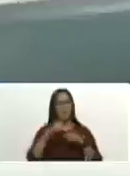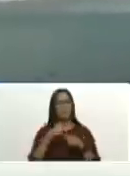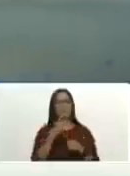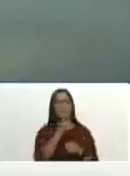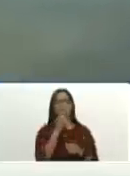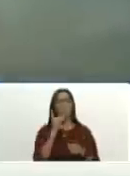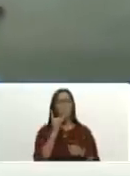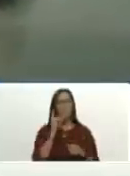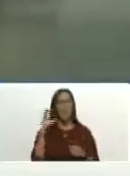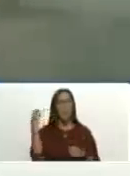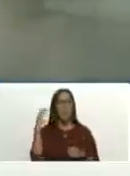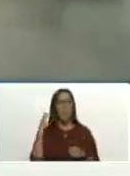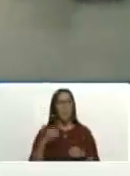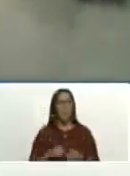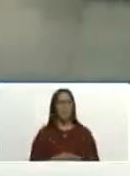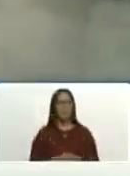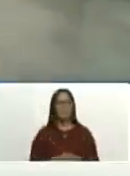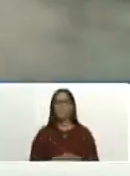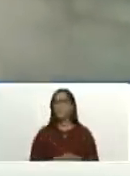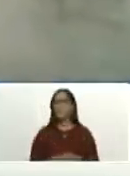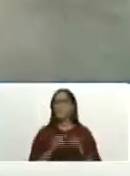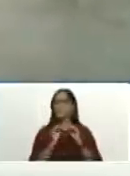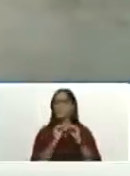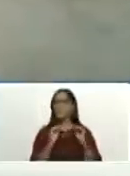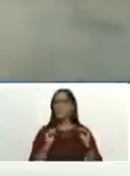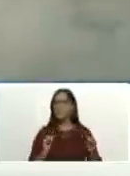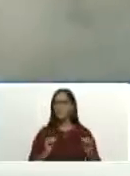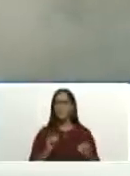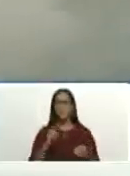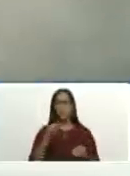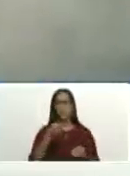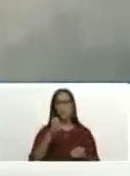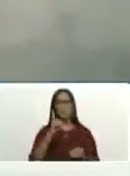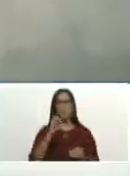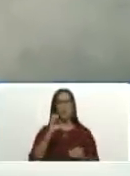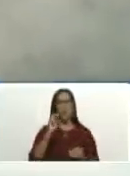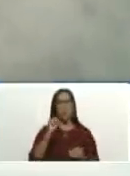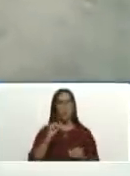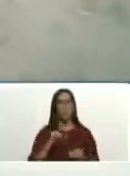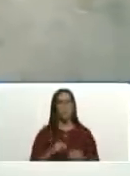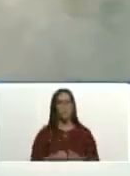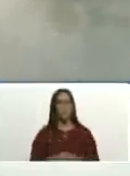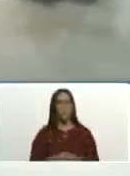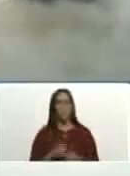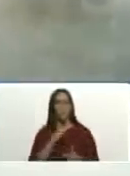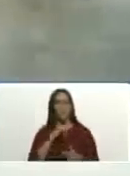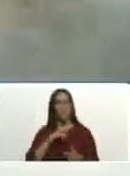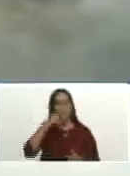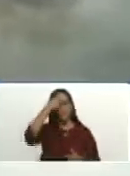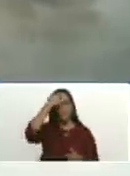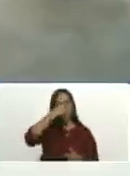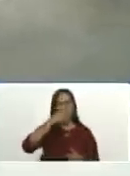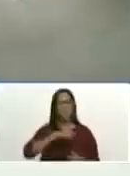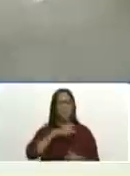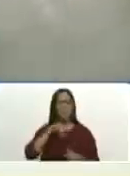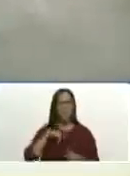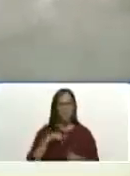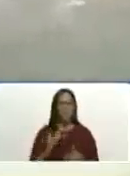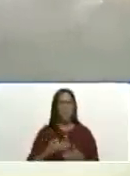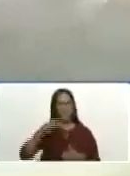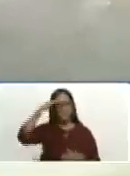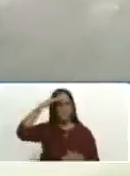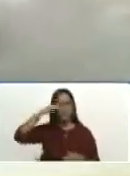Se llamó por ellos la Operación Gedeón, y nuestro pueblo, nuestra Fuerza Armada, nuestras